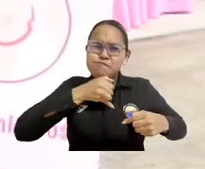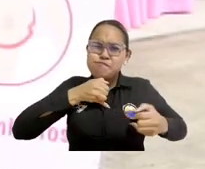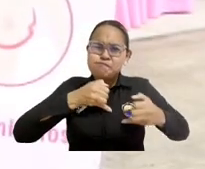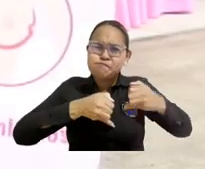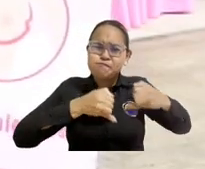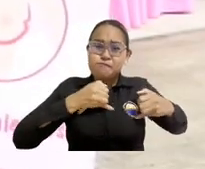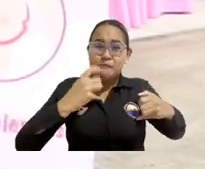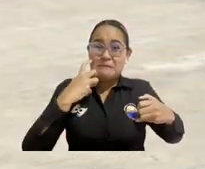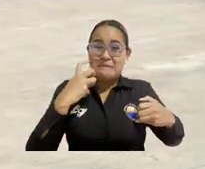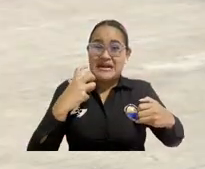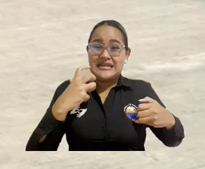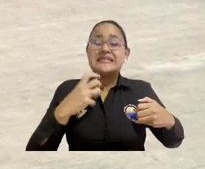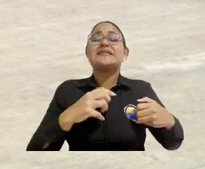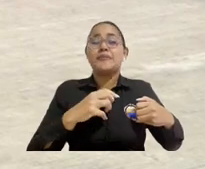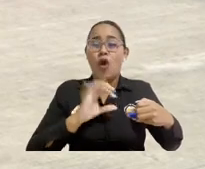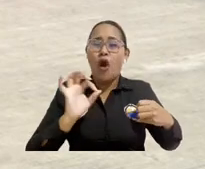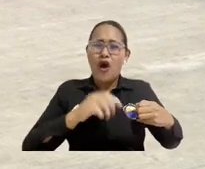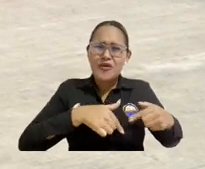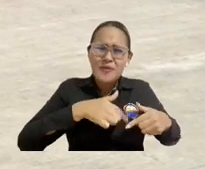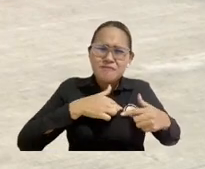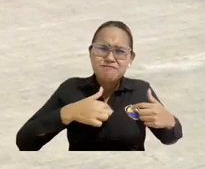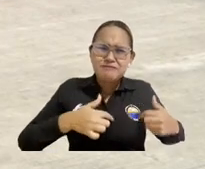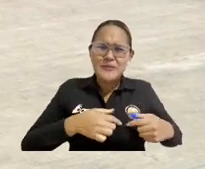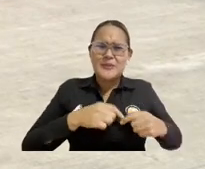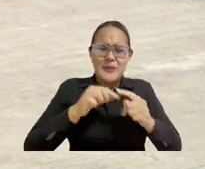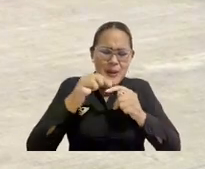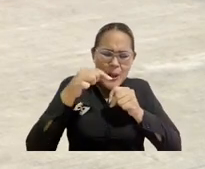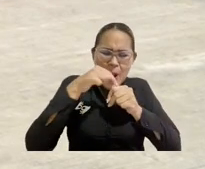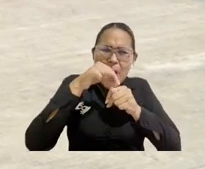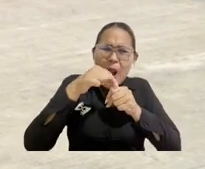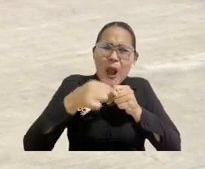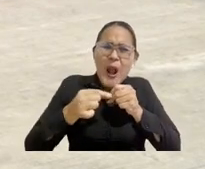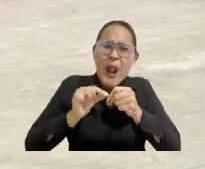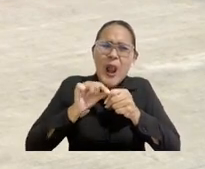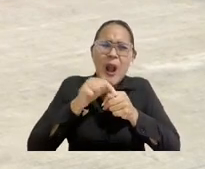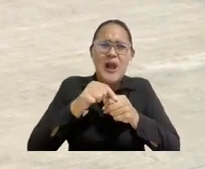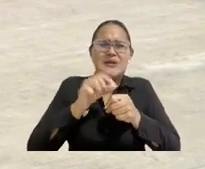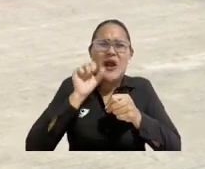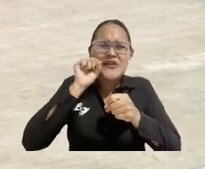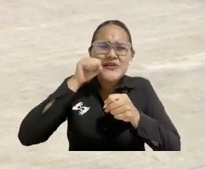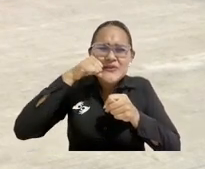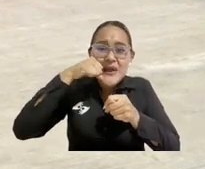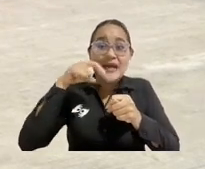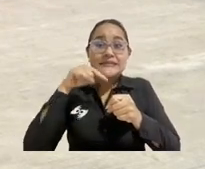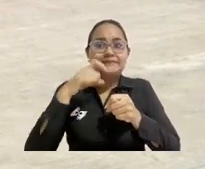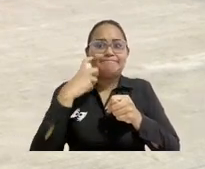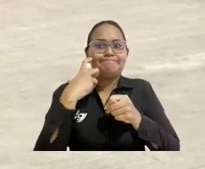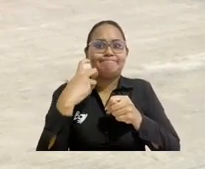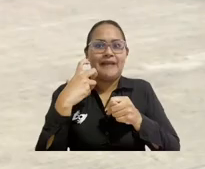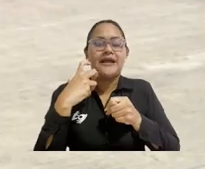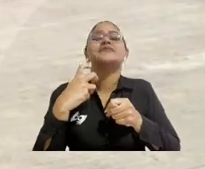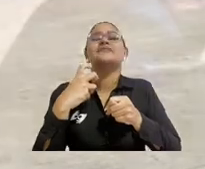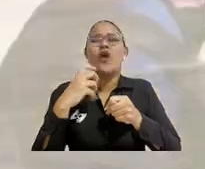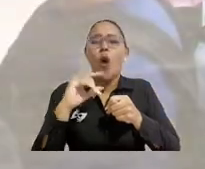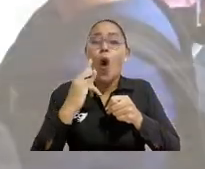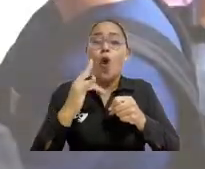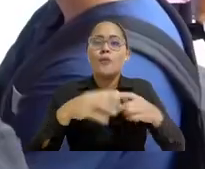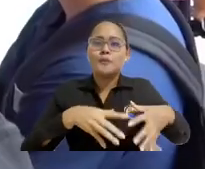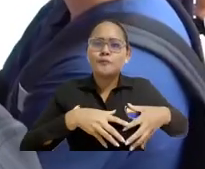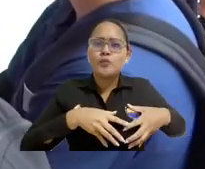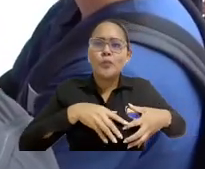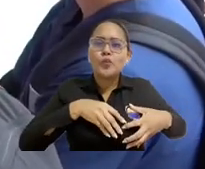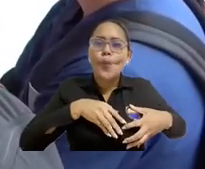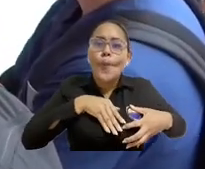venas dilatadas, es una señal de alarma. Piel de naranja o un sarpullido extraño en toda la parte de las mamas es una señal de